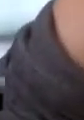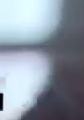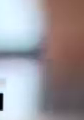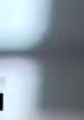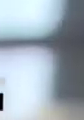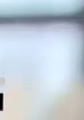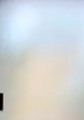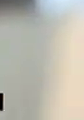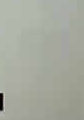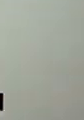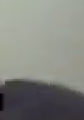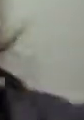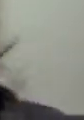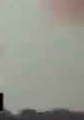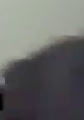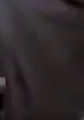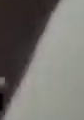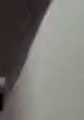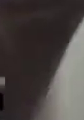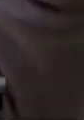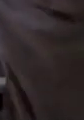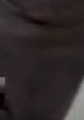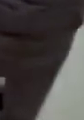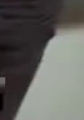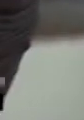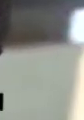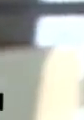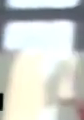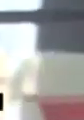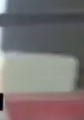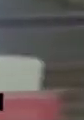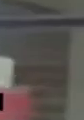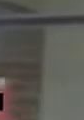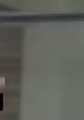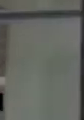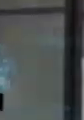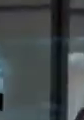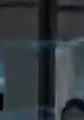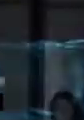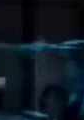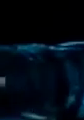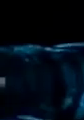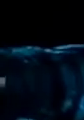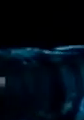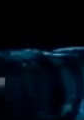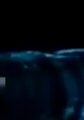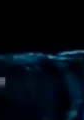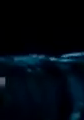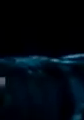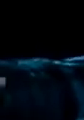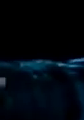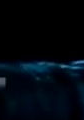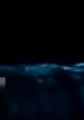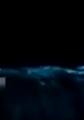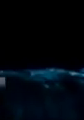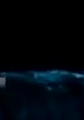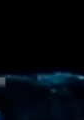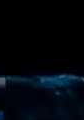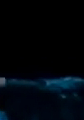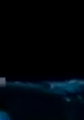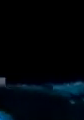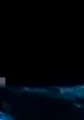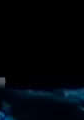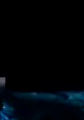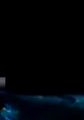espacios públicos, además de la revisión de archivos escénicos. El curso se impartirá a través de esta maravillosa plataforma